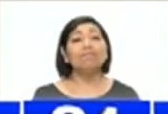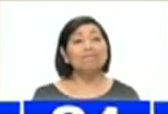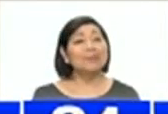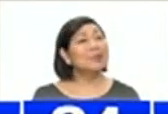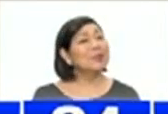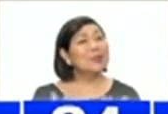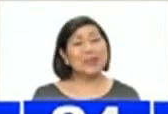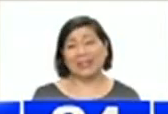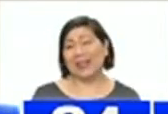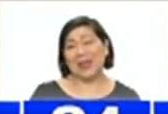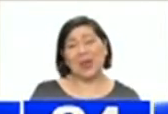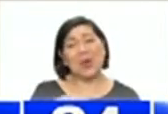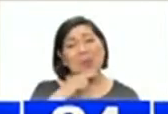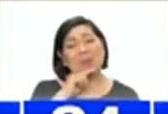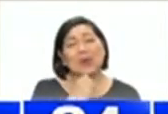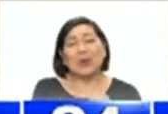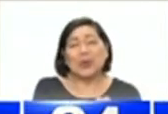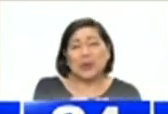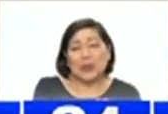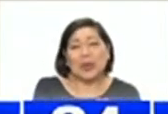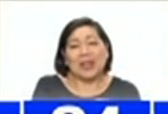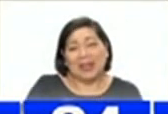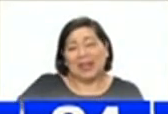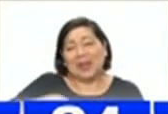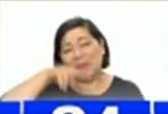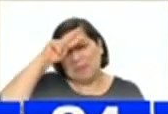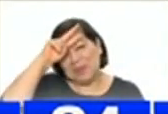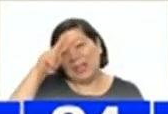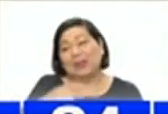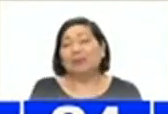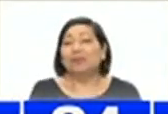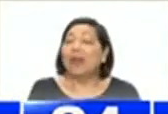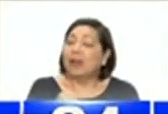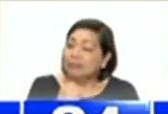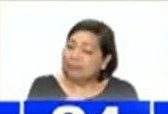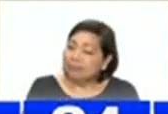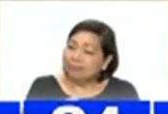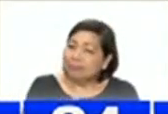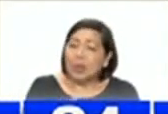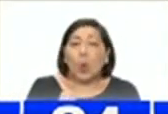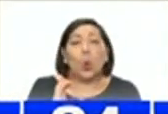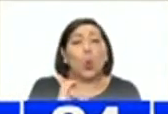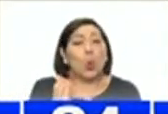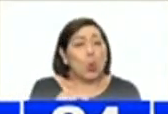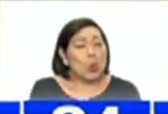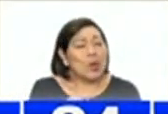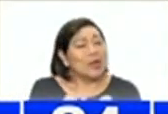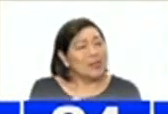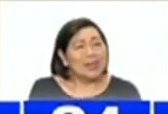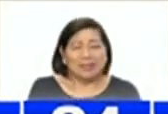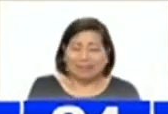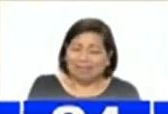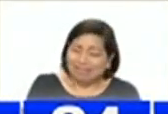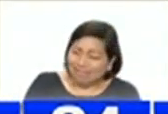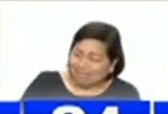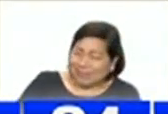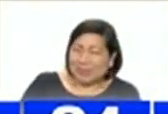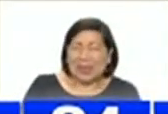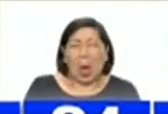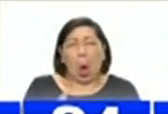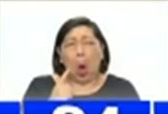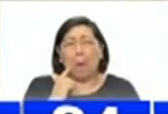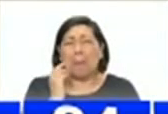día, mujer querida de mi patria, a trabajar por una cultura que destierre esa visión